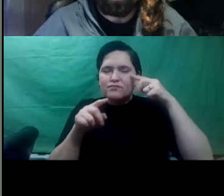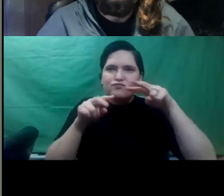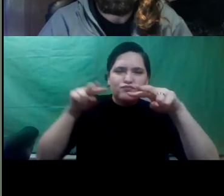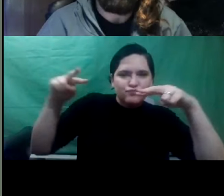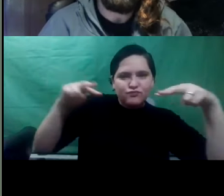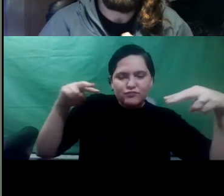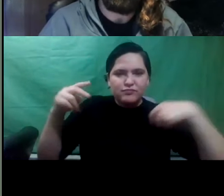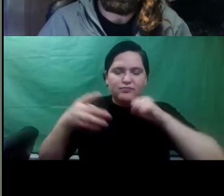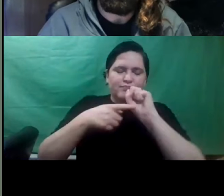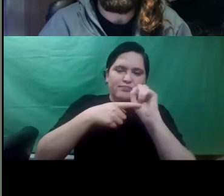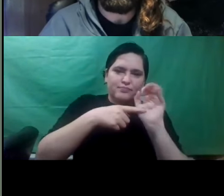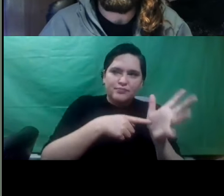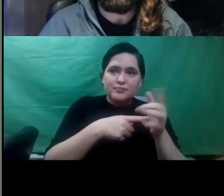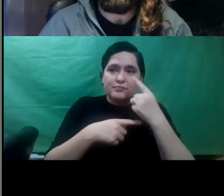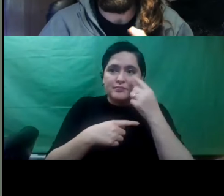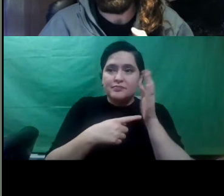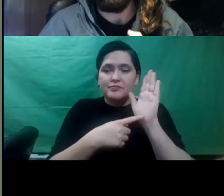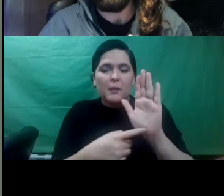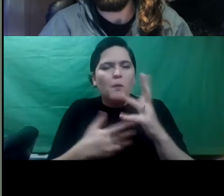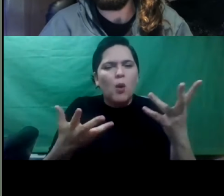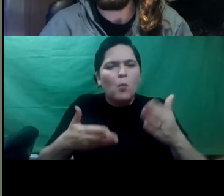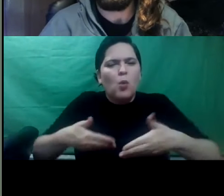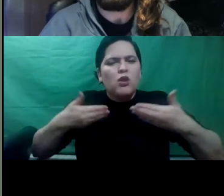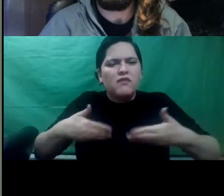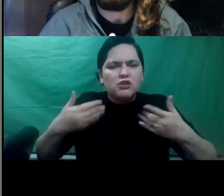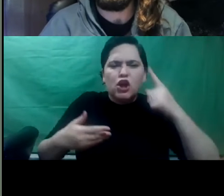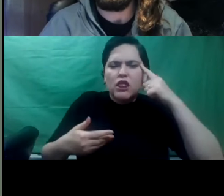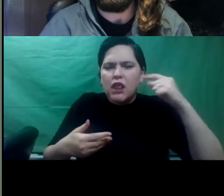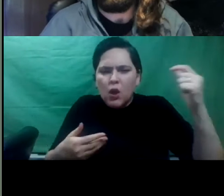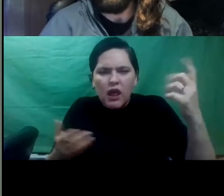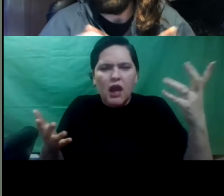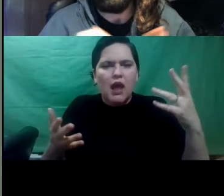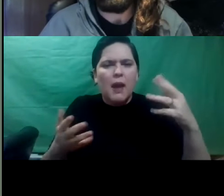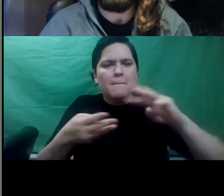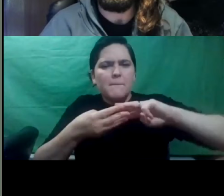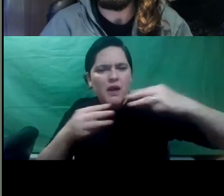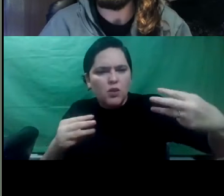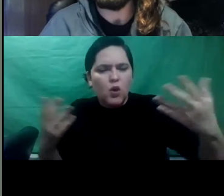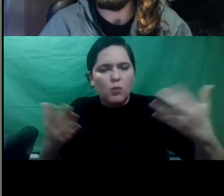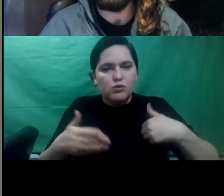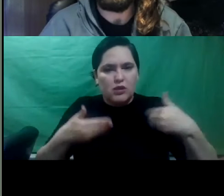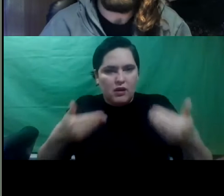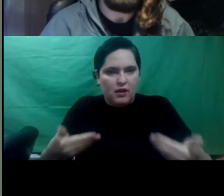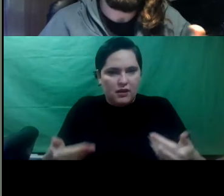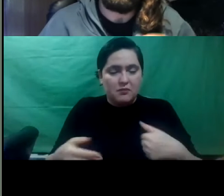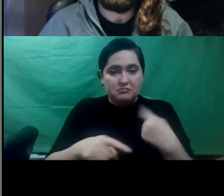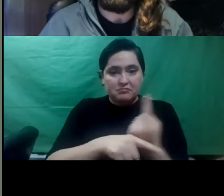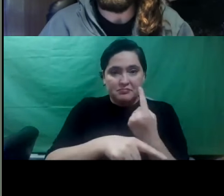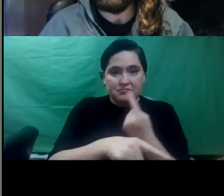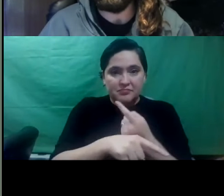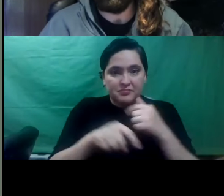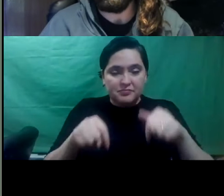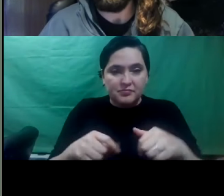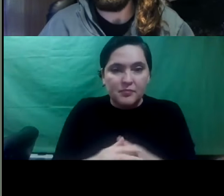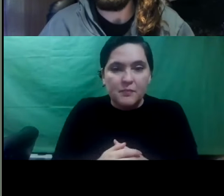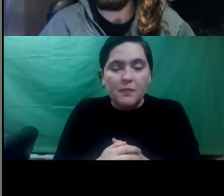el framework. Voy a mostrar un poco la motivación, teoría y los métodos que nos llevan a estar aquí hoy día conversando de esto. Entonces, a nosotros nos